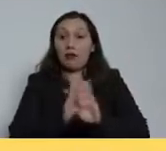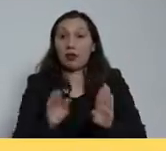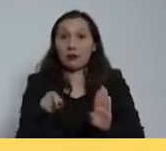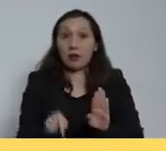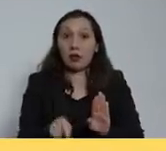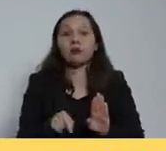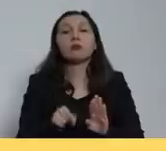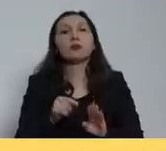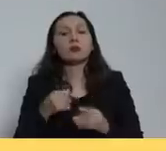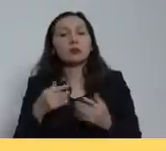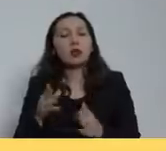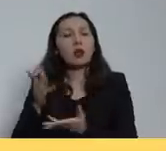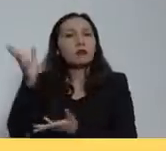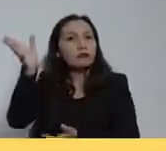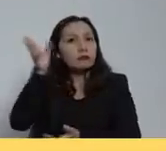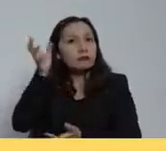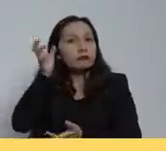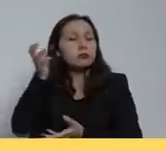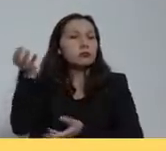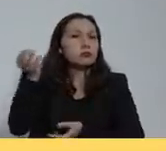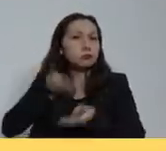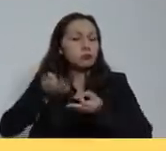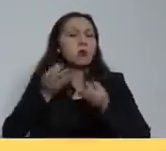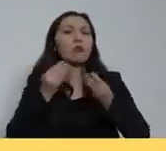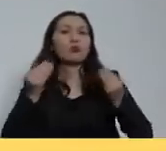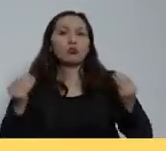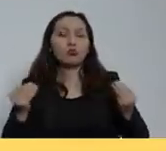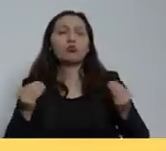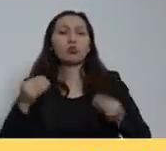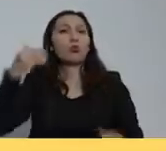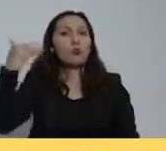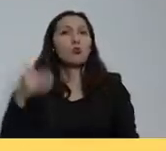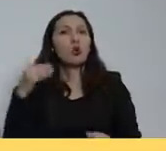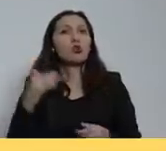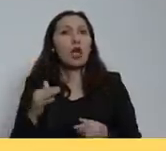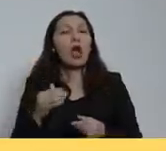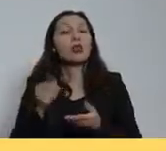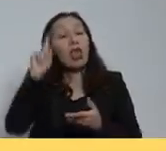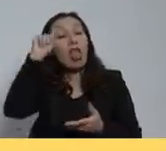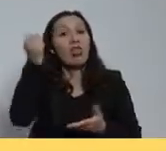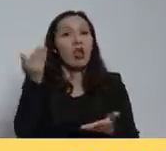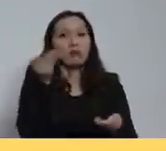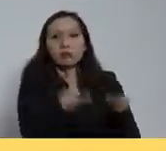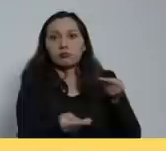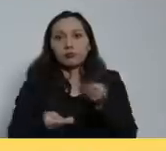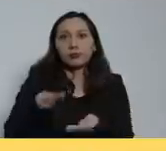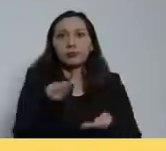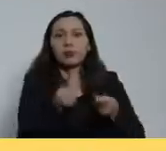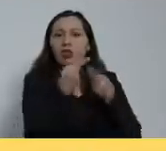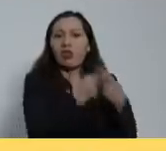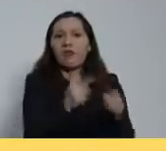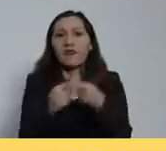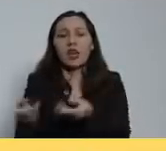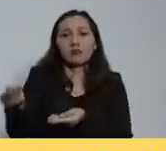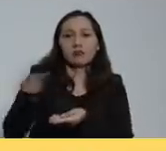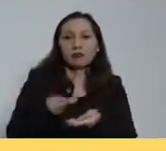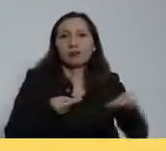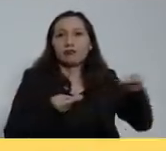hemos escuchado una cantidad muy importante de propuestas